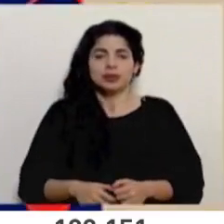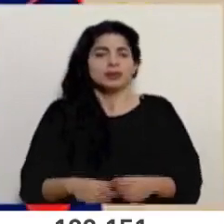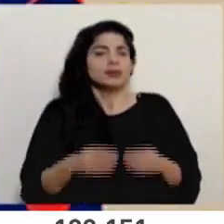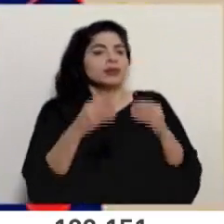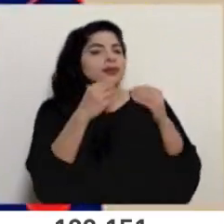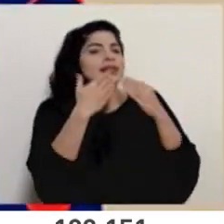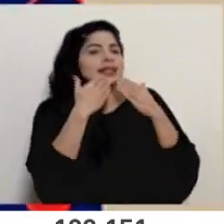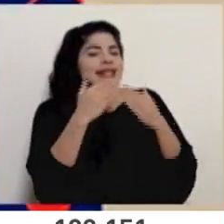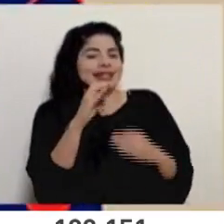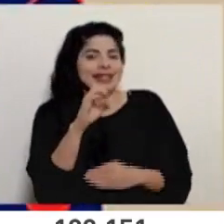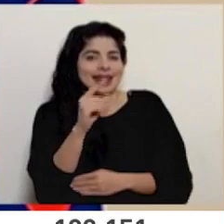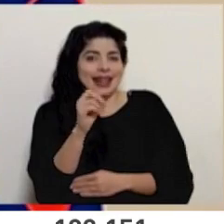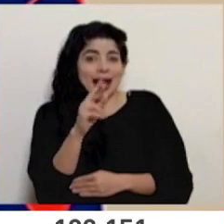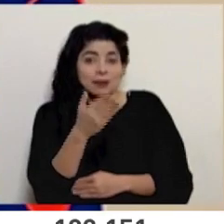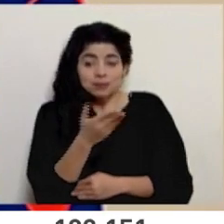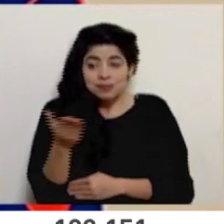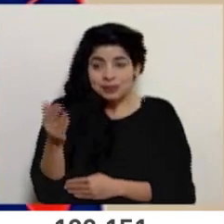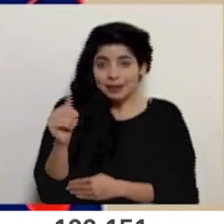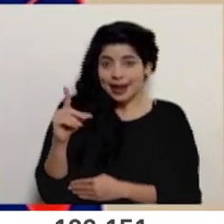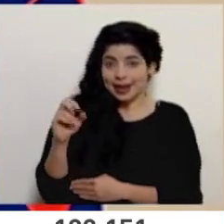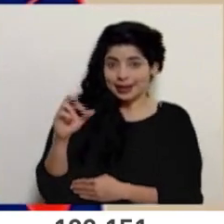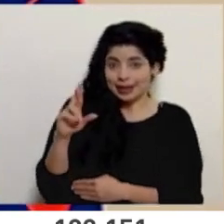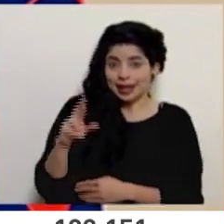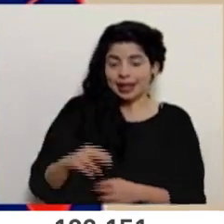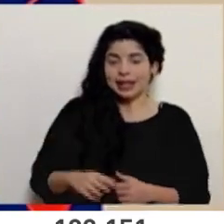Muchas gracias, don Edgar. Don Alexander.